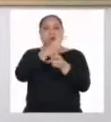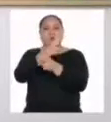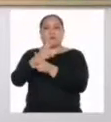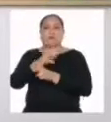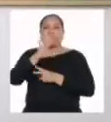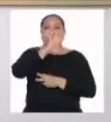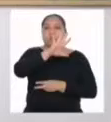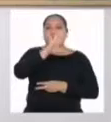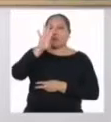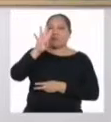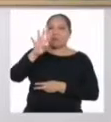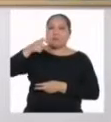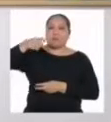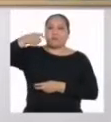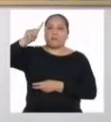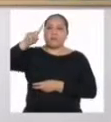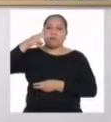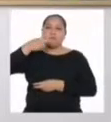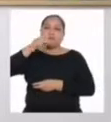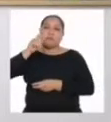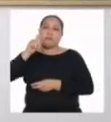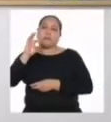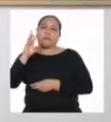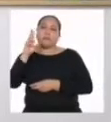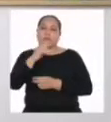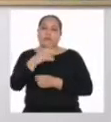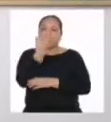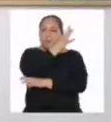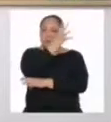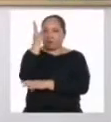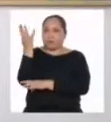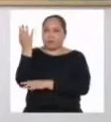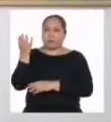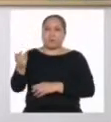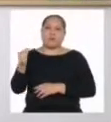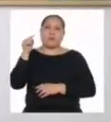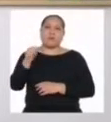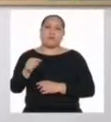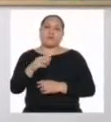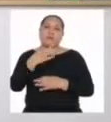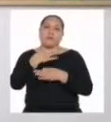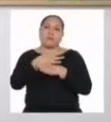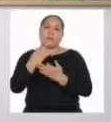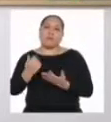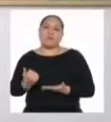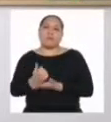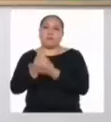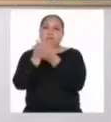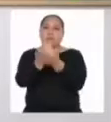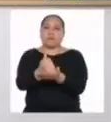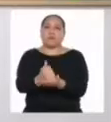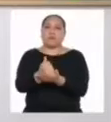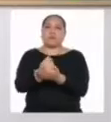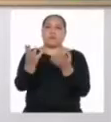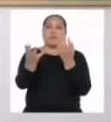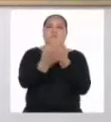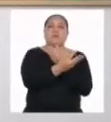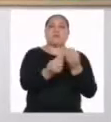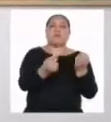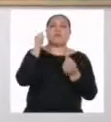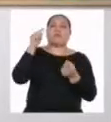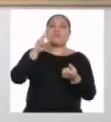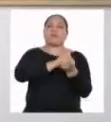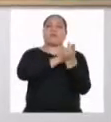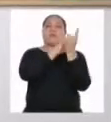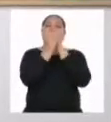conservar 54 millones de hectáreas de bosques tropicales, como una contribución a la mitigación frente al